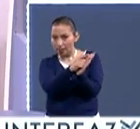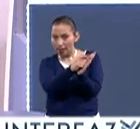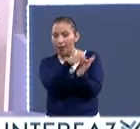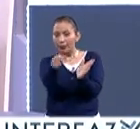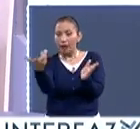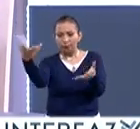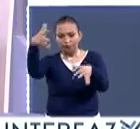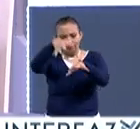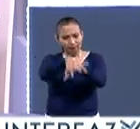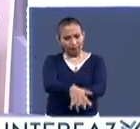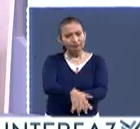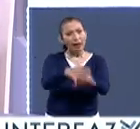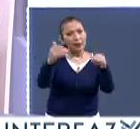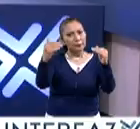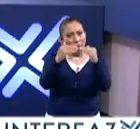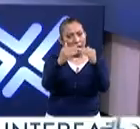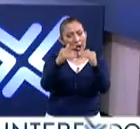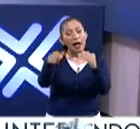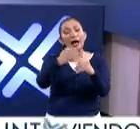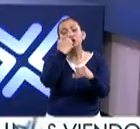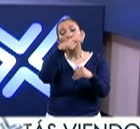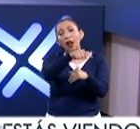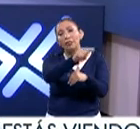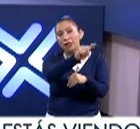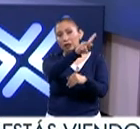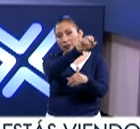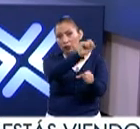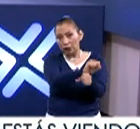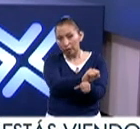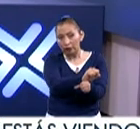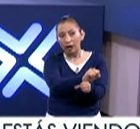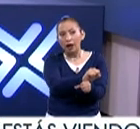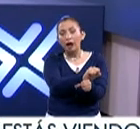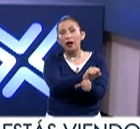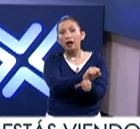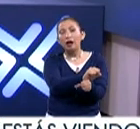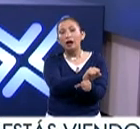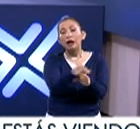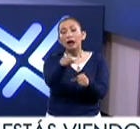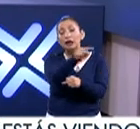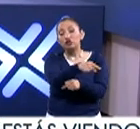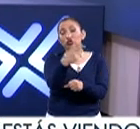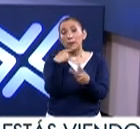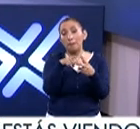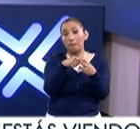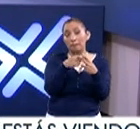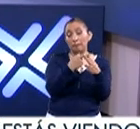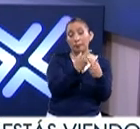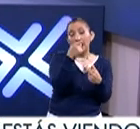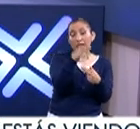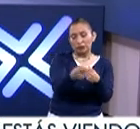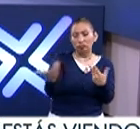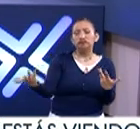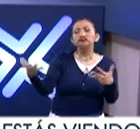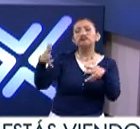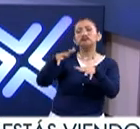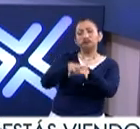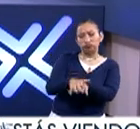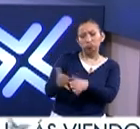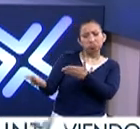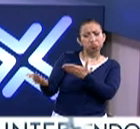de la inclusión y la equidad, las escuelas telesecundarias son desde su origen